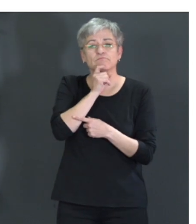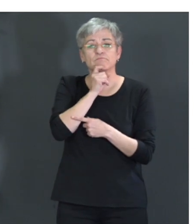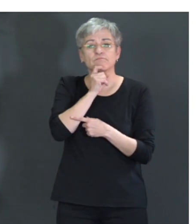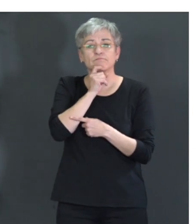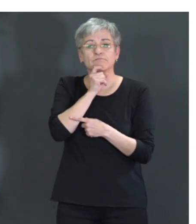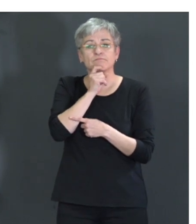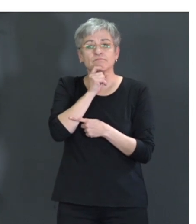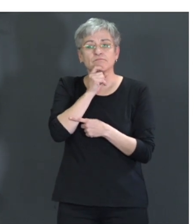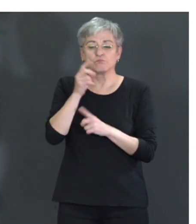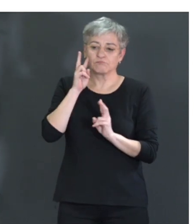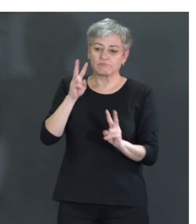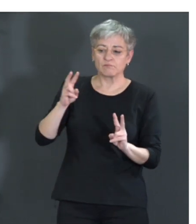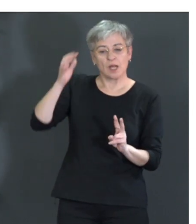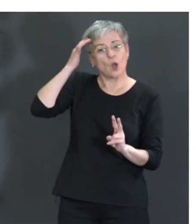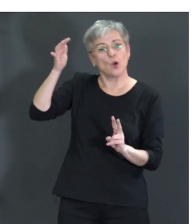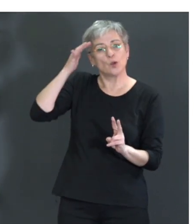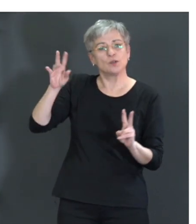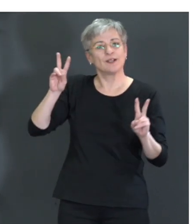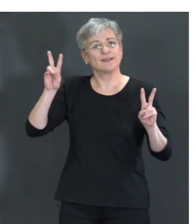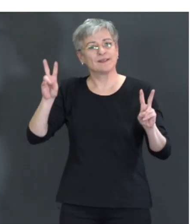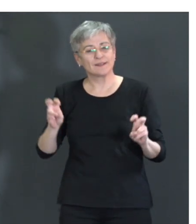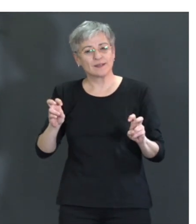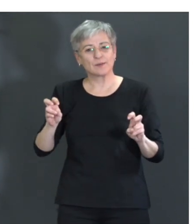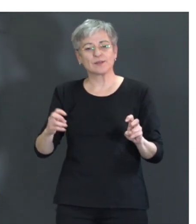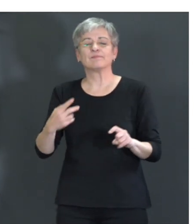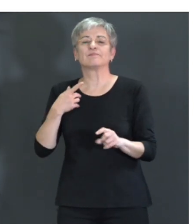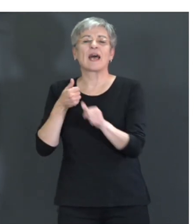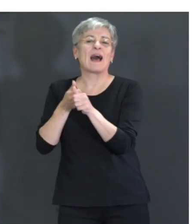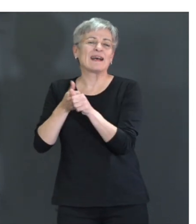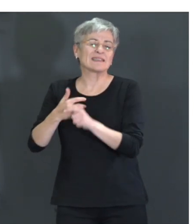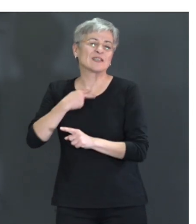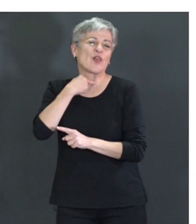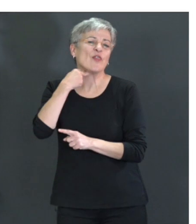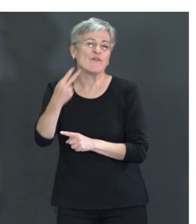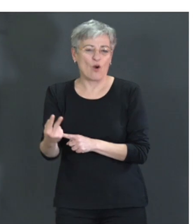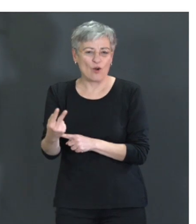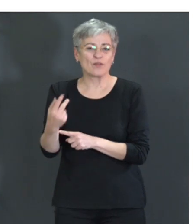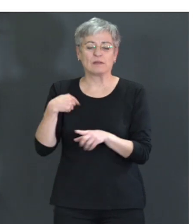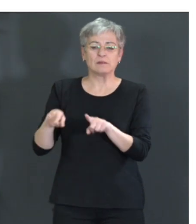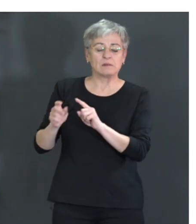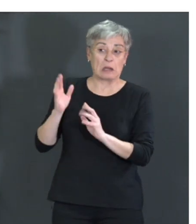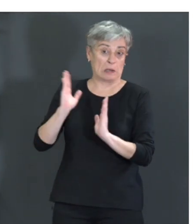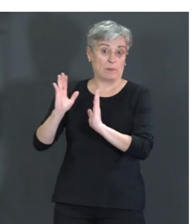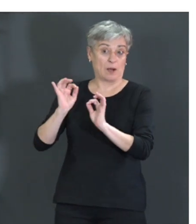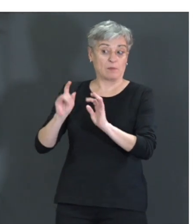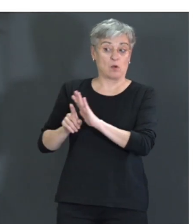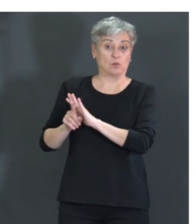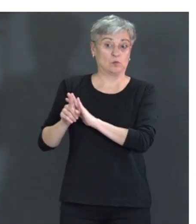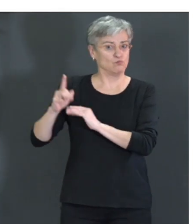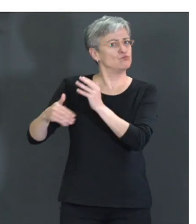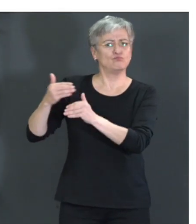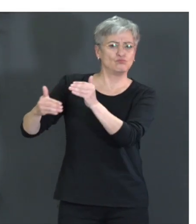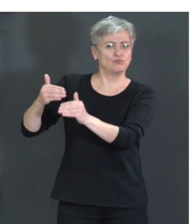con bastante ilusión el desarrollo de las tecnologías de los asistentes de voz, que en aquel momento pues se estaban desarrollando y evolucionando